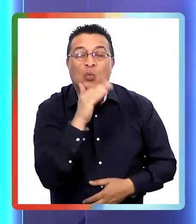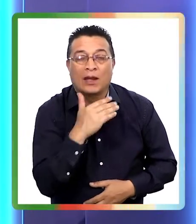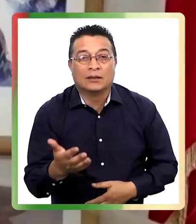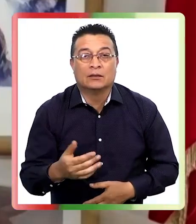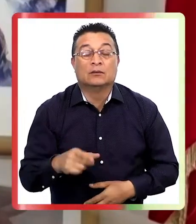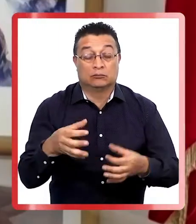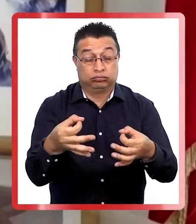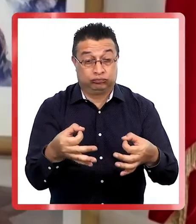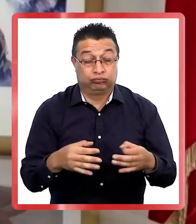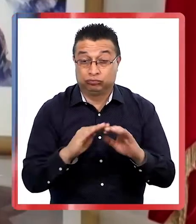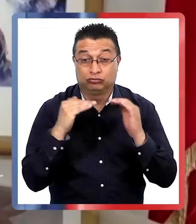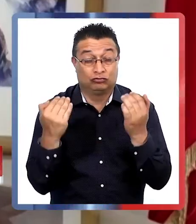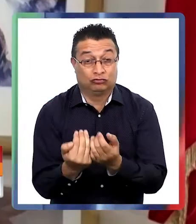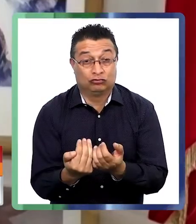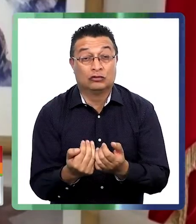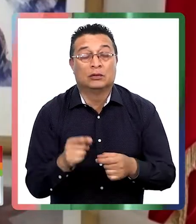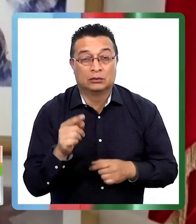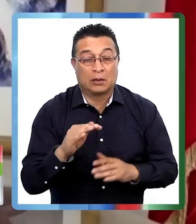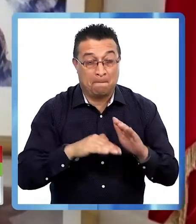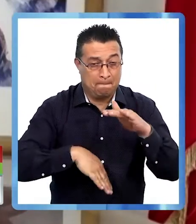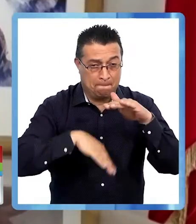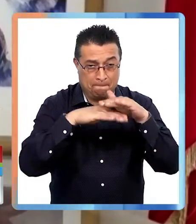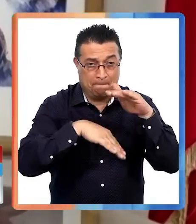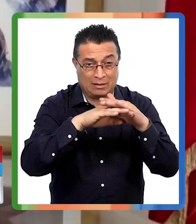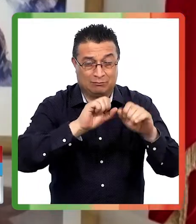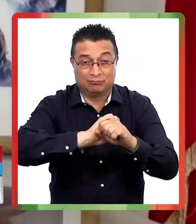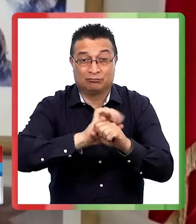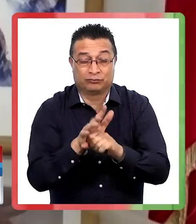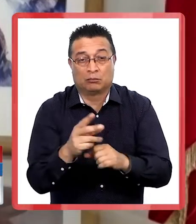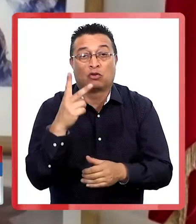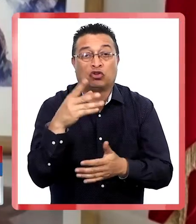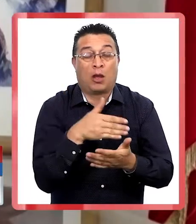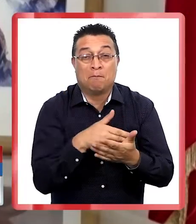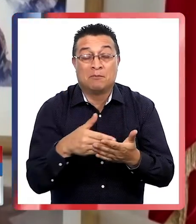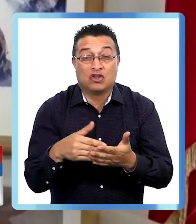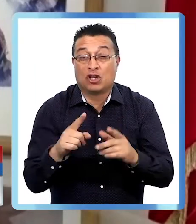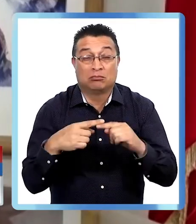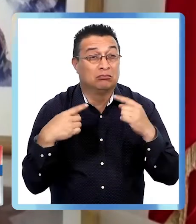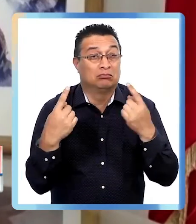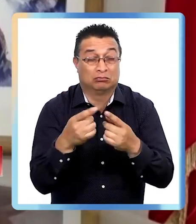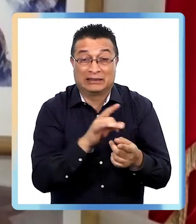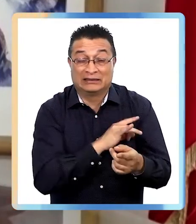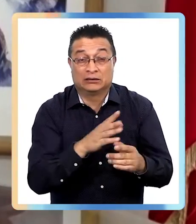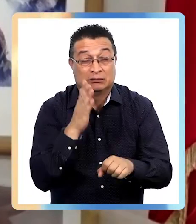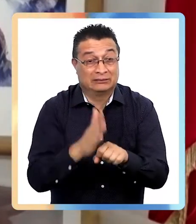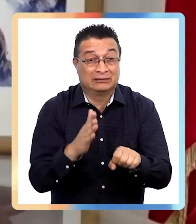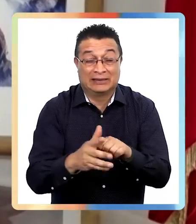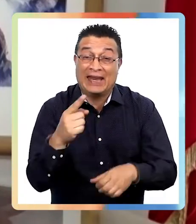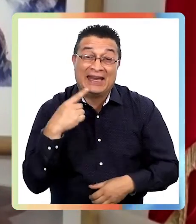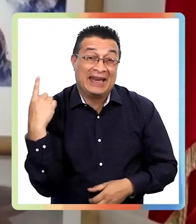en fin? En cifras gruesas, Scarlett, en el pic de la pandemia, cuando estábamos en los 2 millones de empleos destruidos, llegamos a tener un